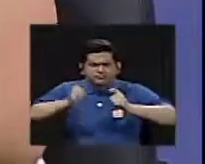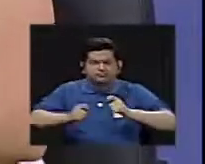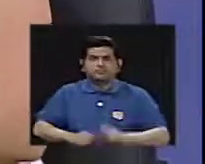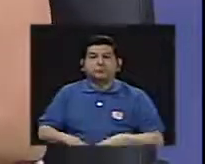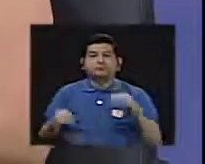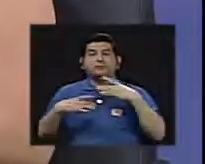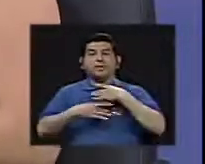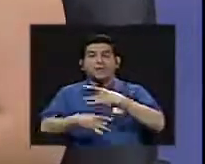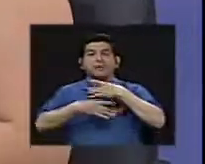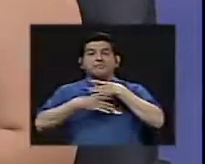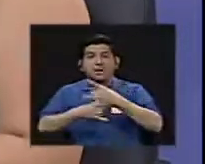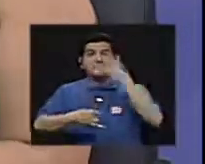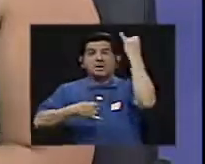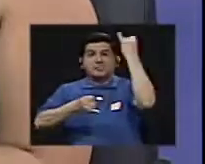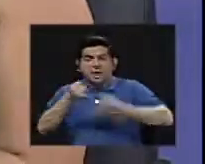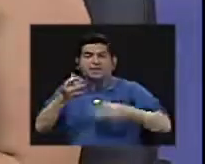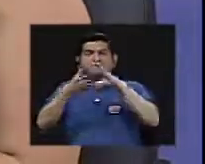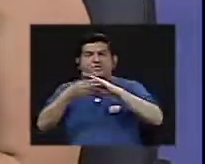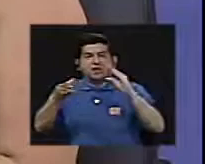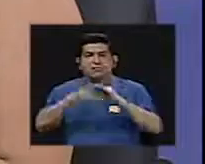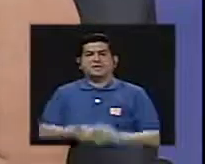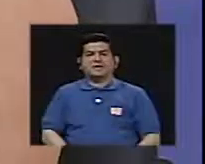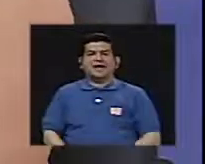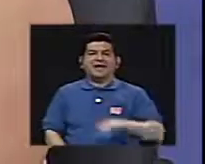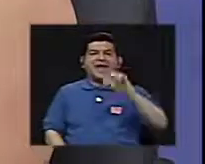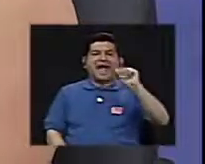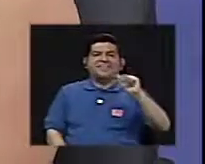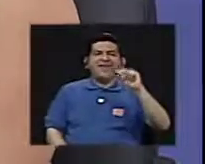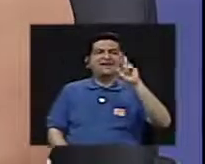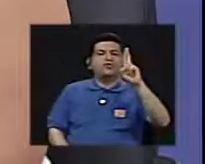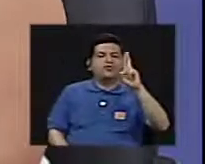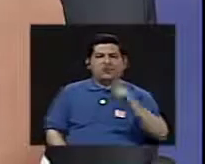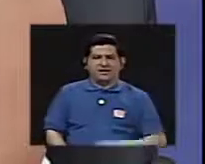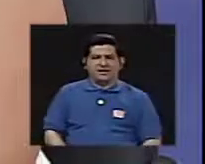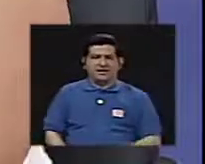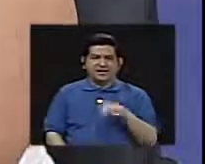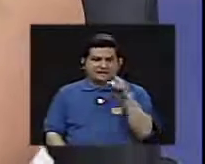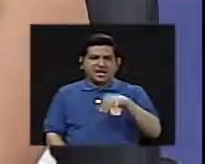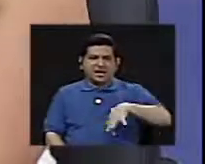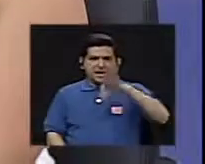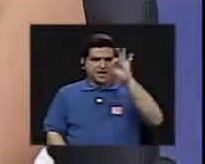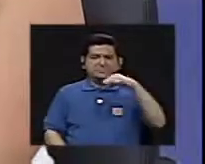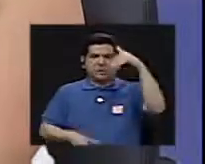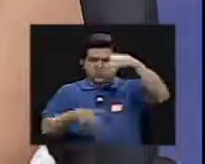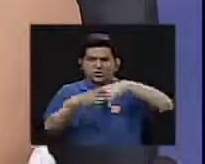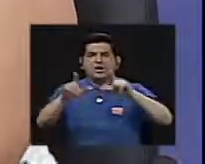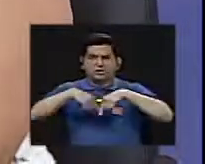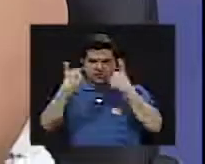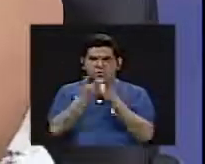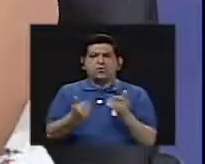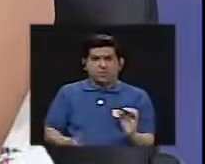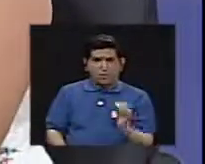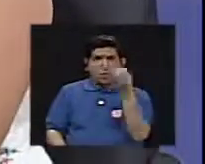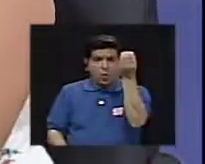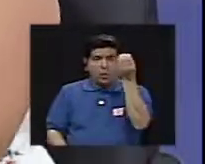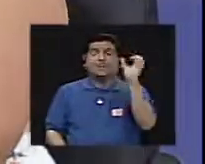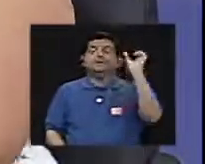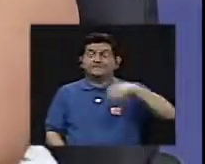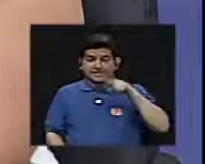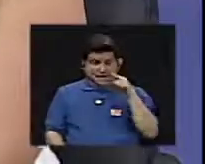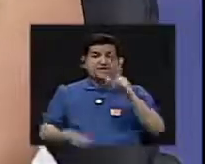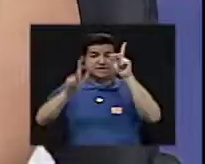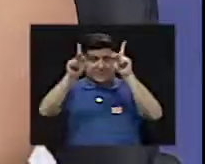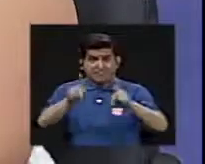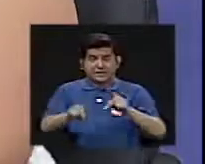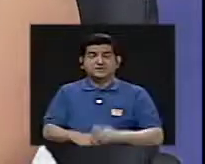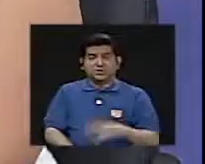lo más interesante, Roberto, al final comentábamos sobre la figura de Adalio Rodríguez, que queda electo dentro de la cofradía. Así es, ese muchachito